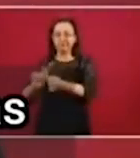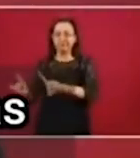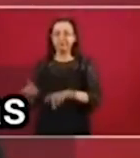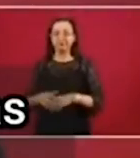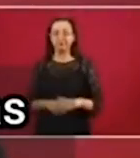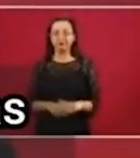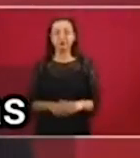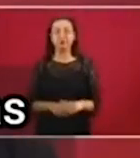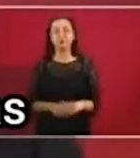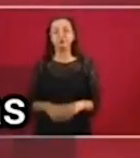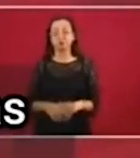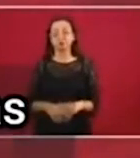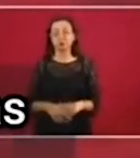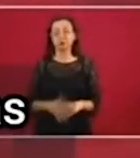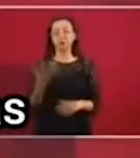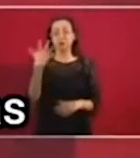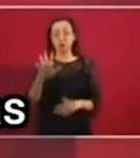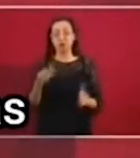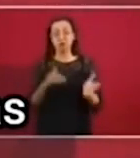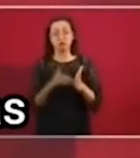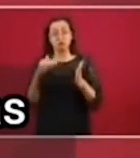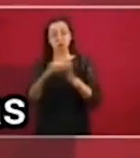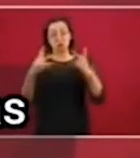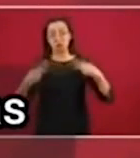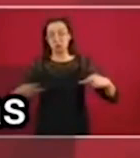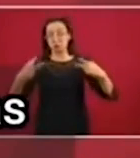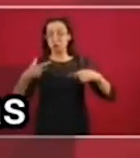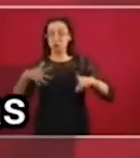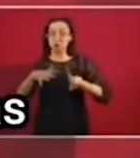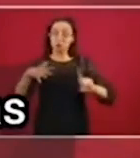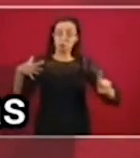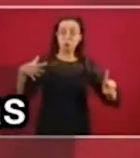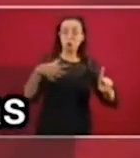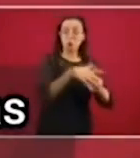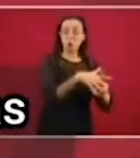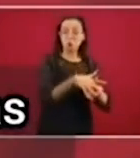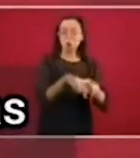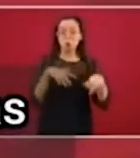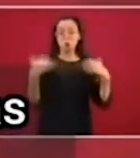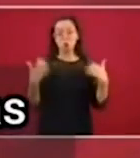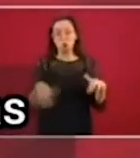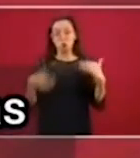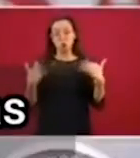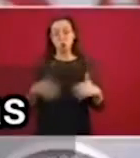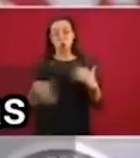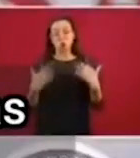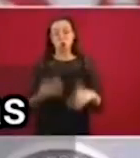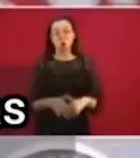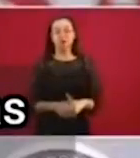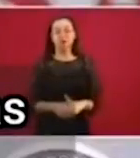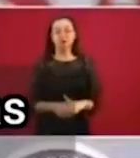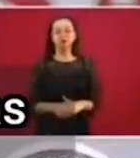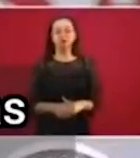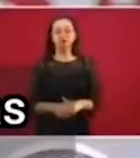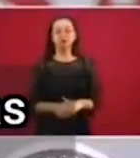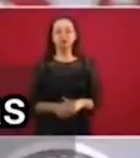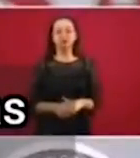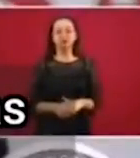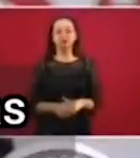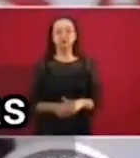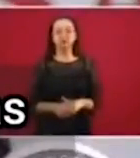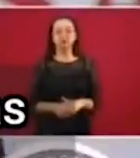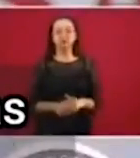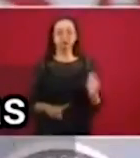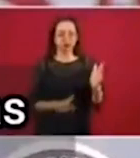Tienen hasta 10 millones de seguidores. Entonces veo